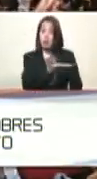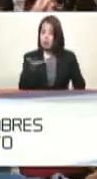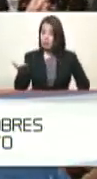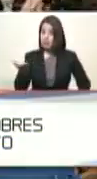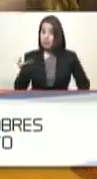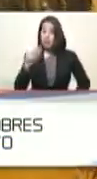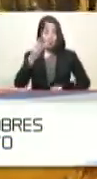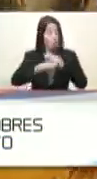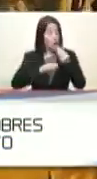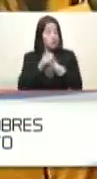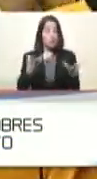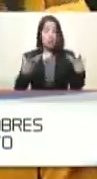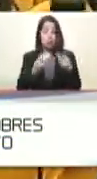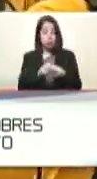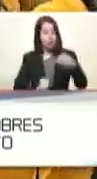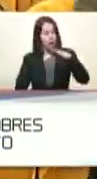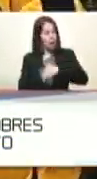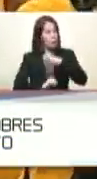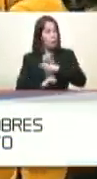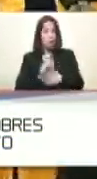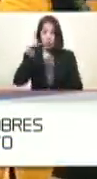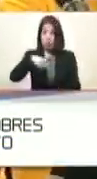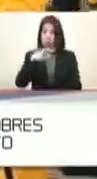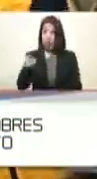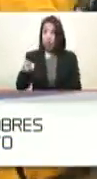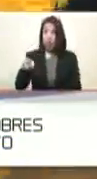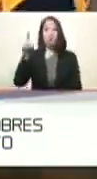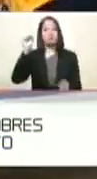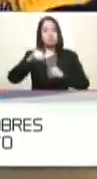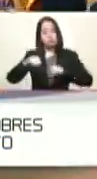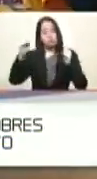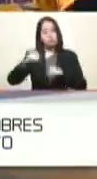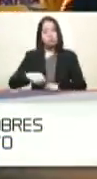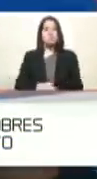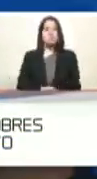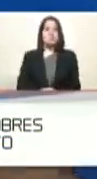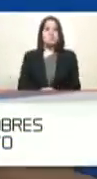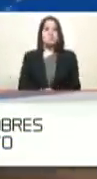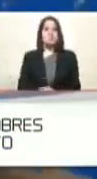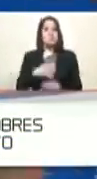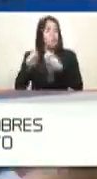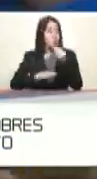vamos a hacerlo. Cuento con ustedes, ¿verdad? Vamos a hacerlo.